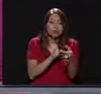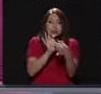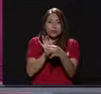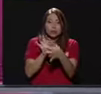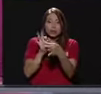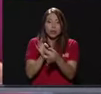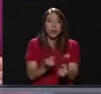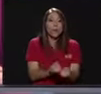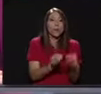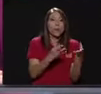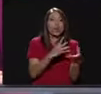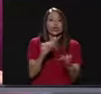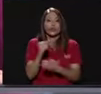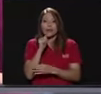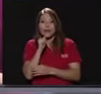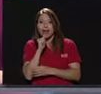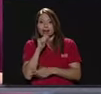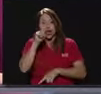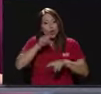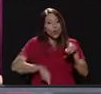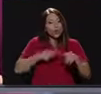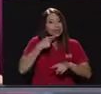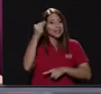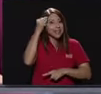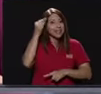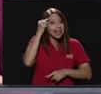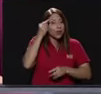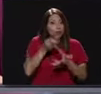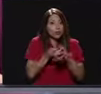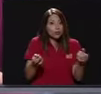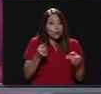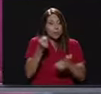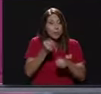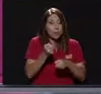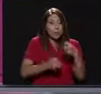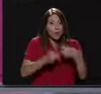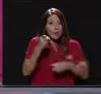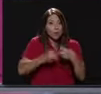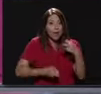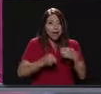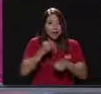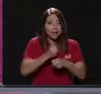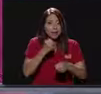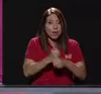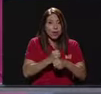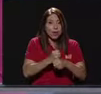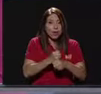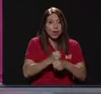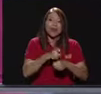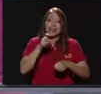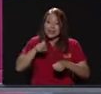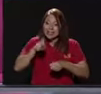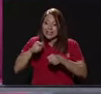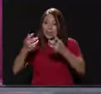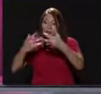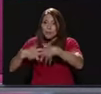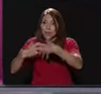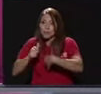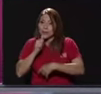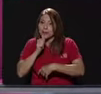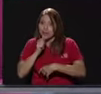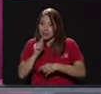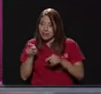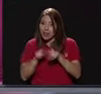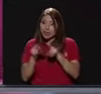y privados, porque no le podemos decir al Estado que resuelva, digamos, un problema, sí, de empleo. Uh-huh. Pero y necesitamos al mismo sector privado que se